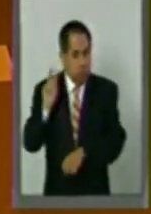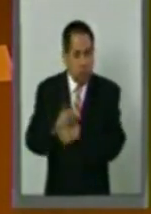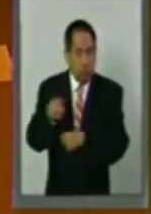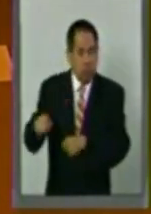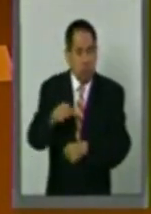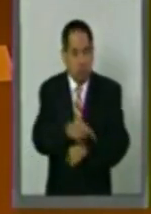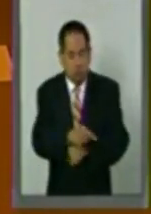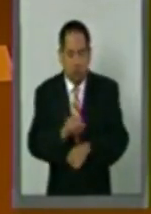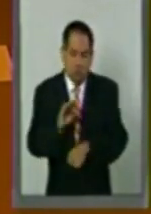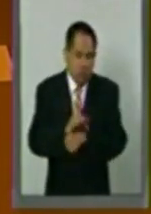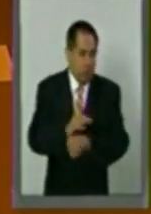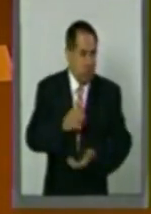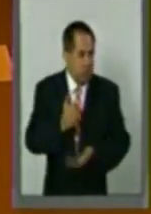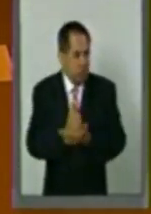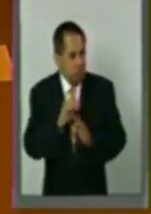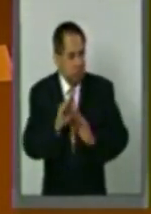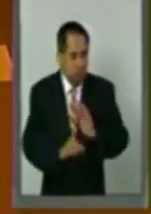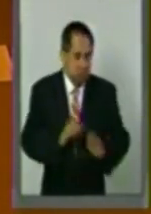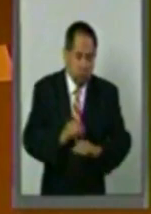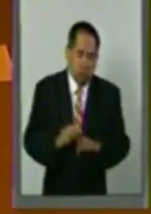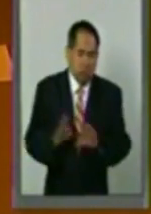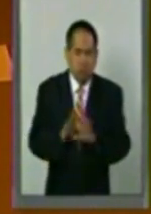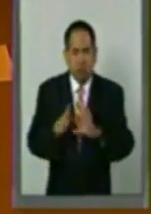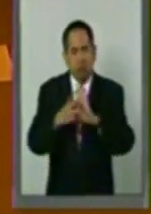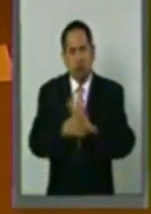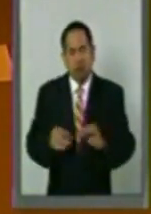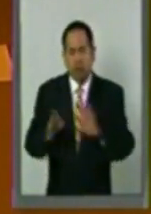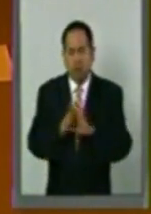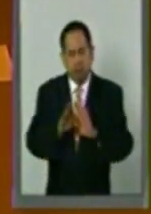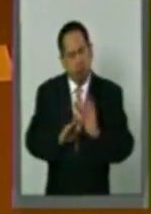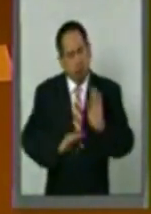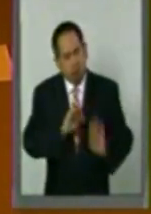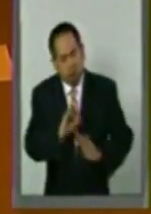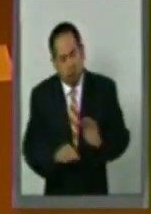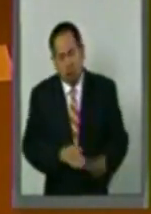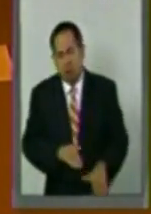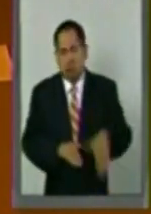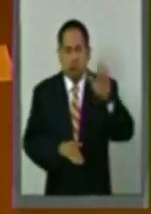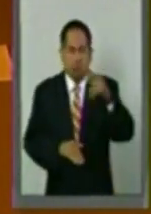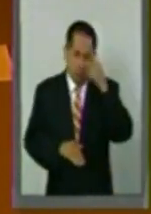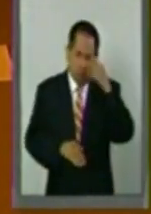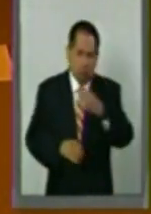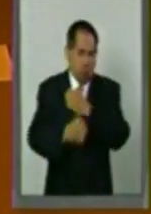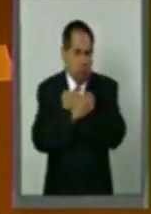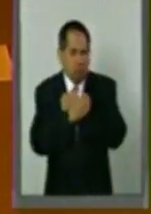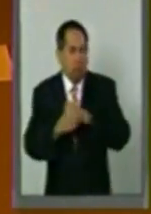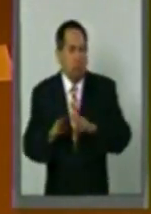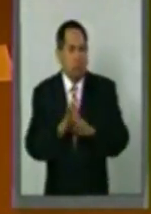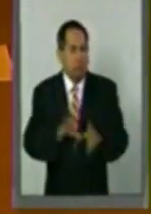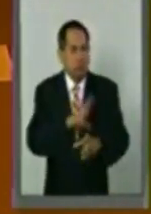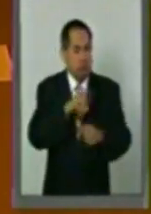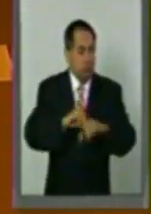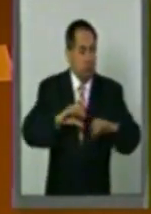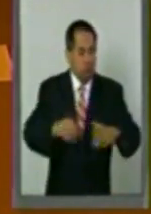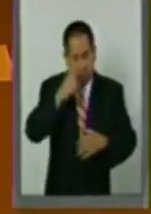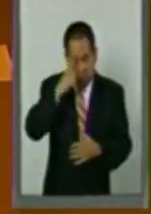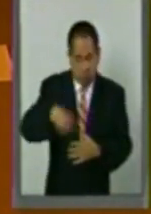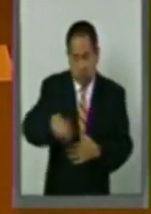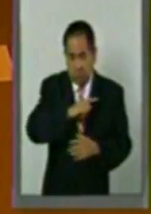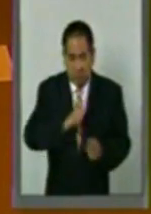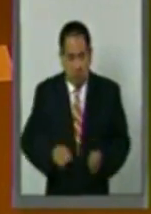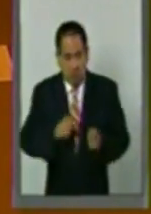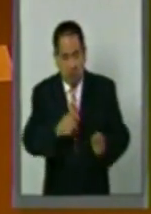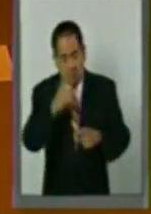es protectora y formativa, relativa a la crianza y a la educación, que incluso otorga a aquellos la